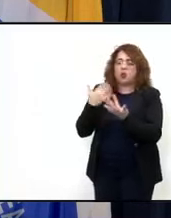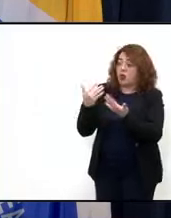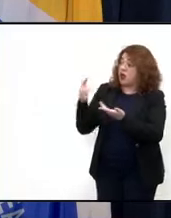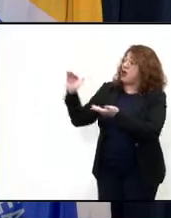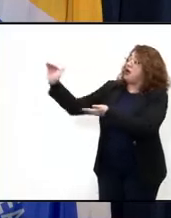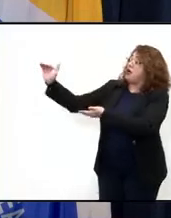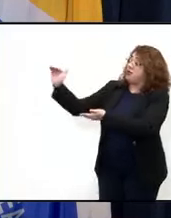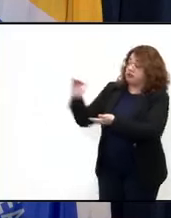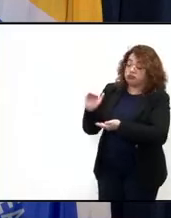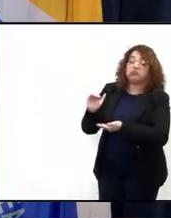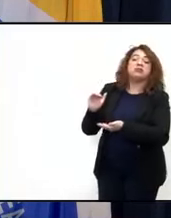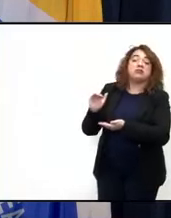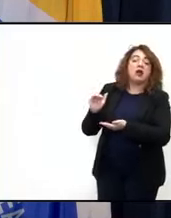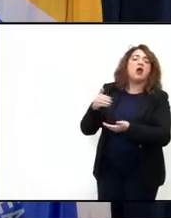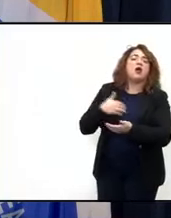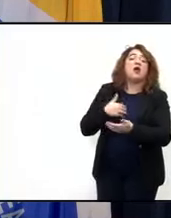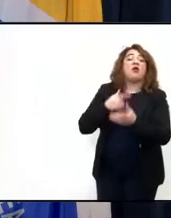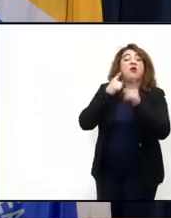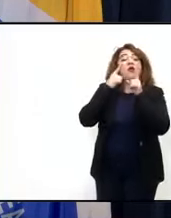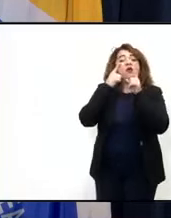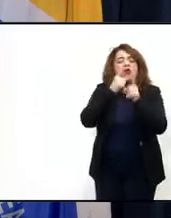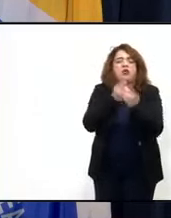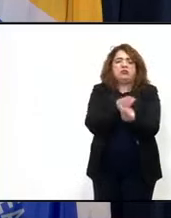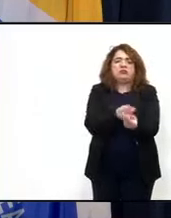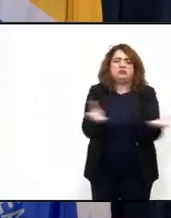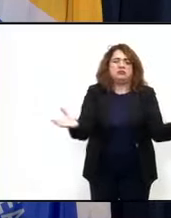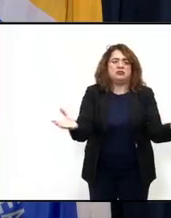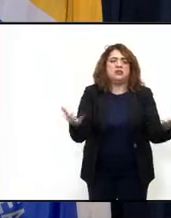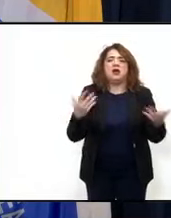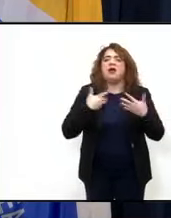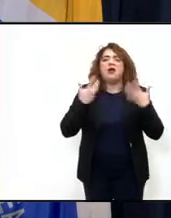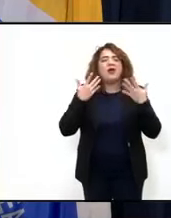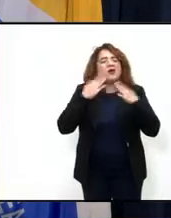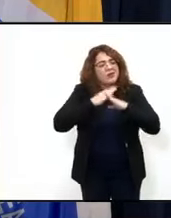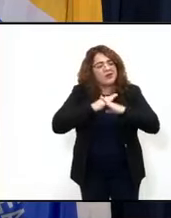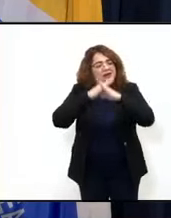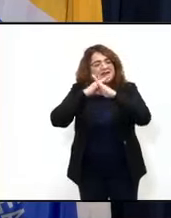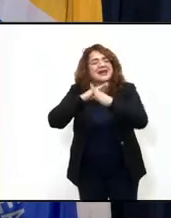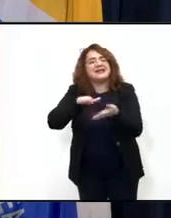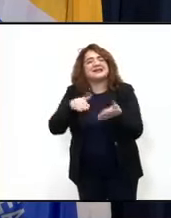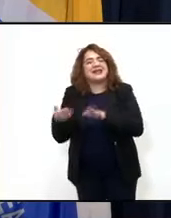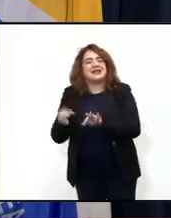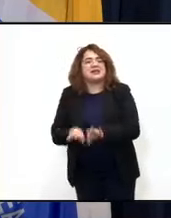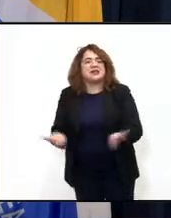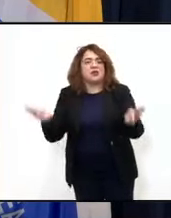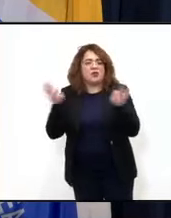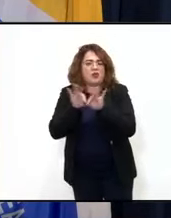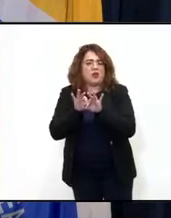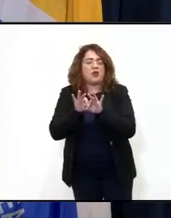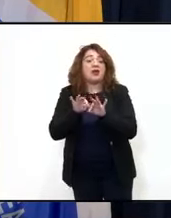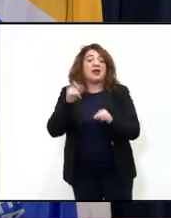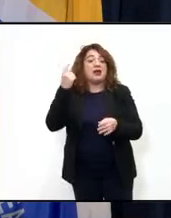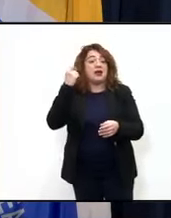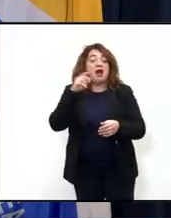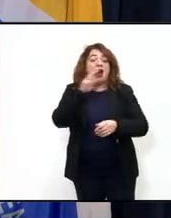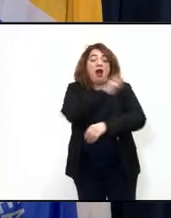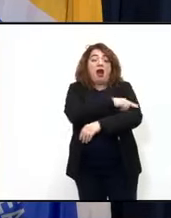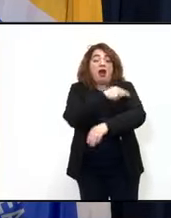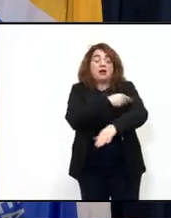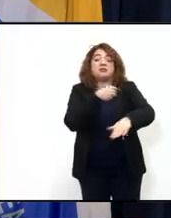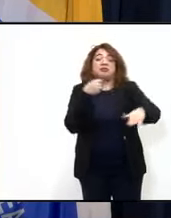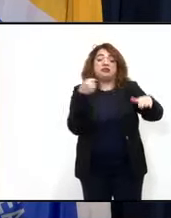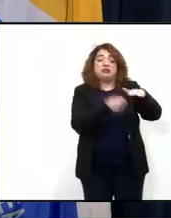queremos que más personas mueran a causa de este virus. Nos alienta la caída de casos, hospitalizaciones